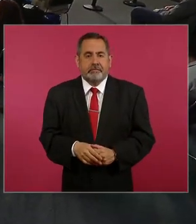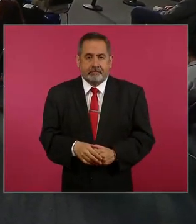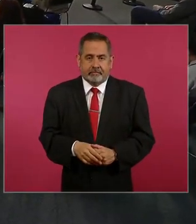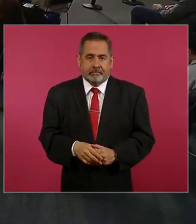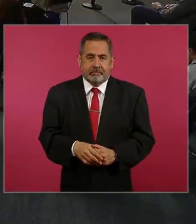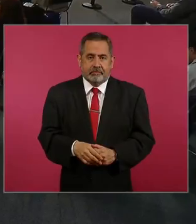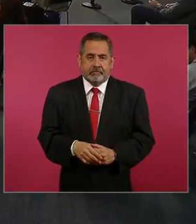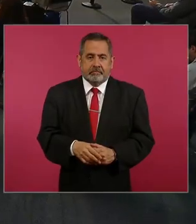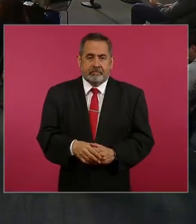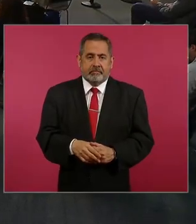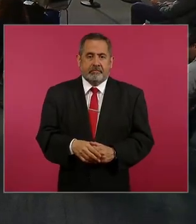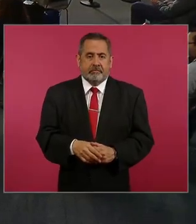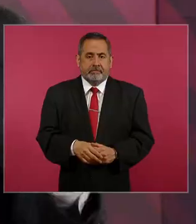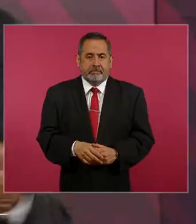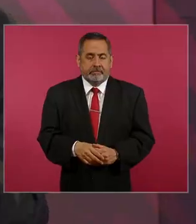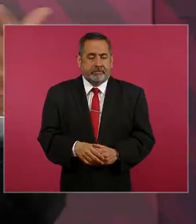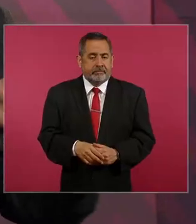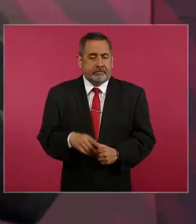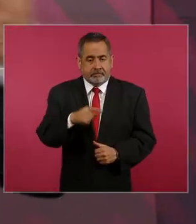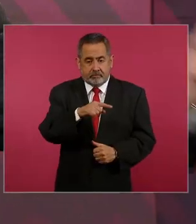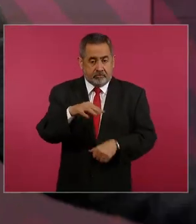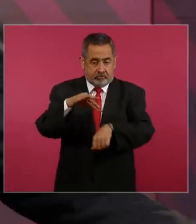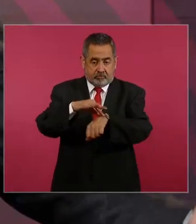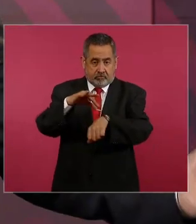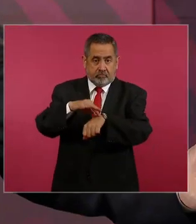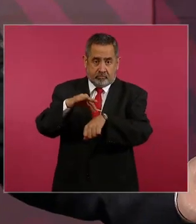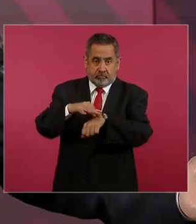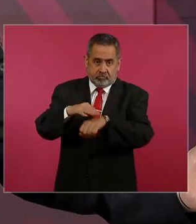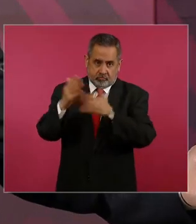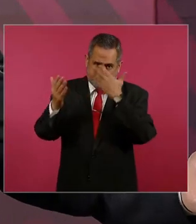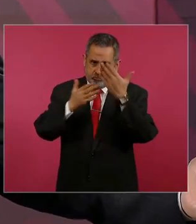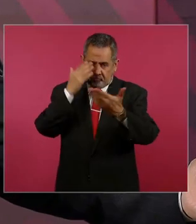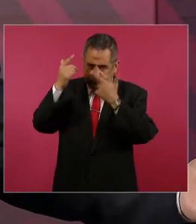una profesión que debe ser tan humana